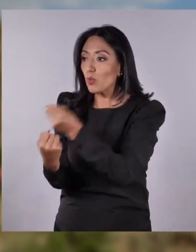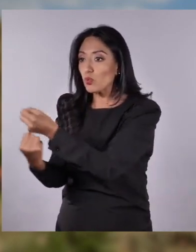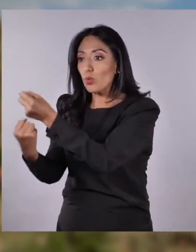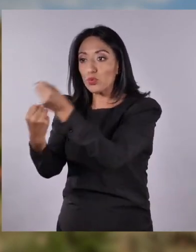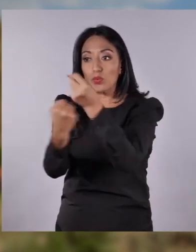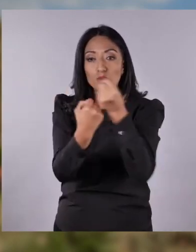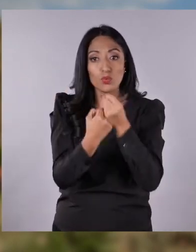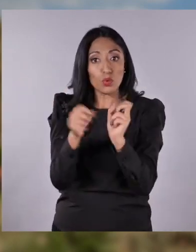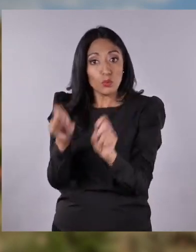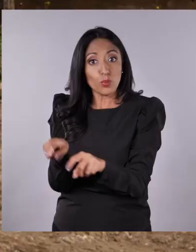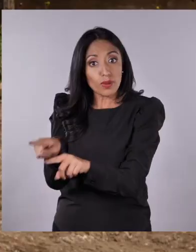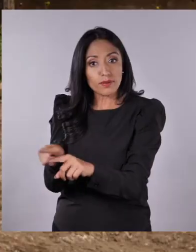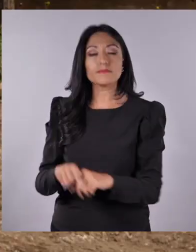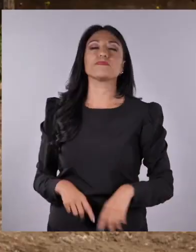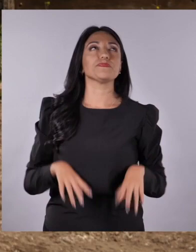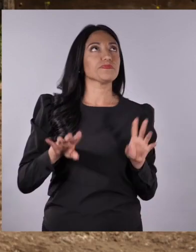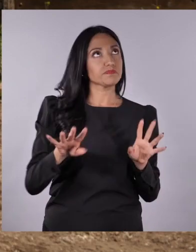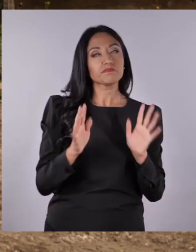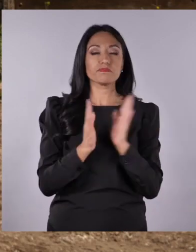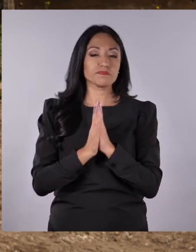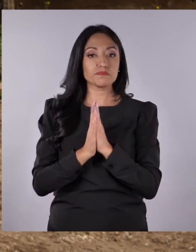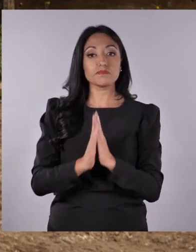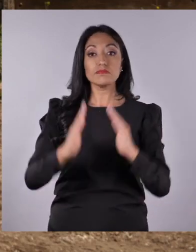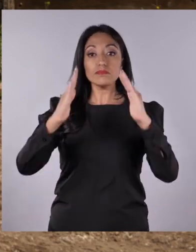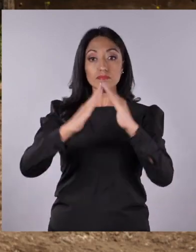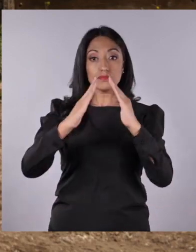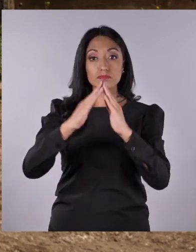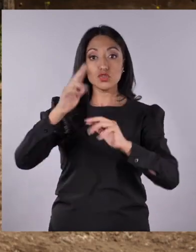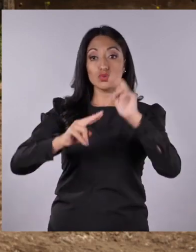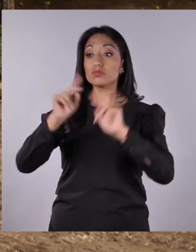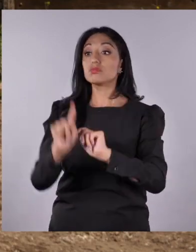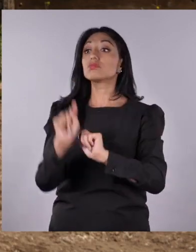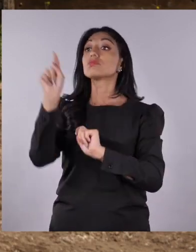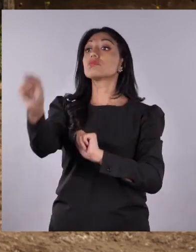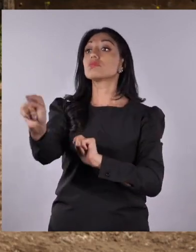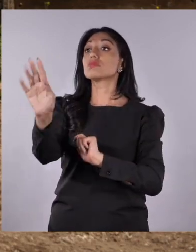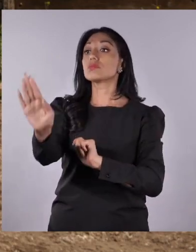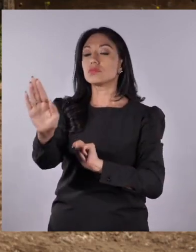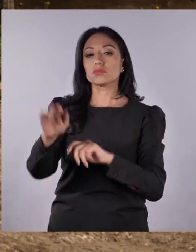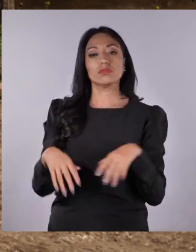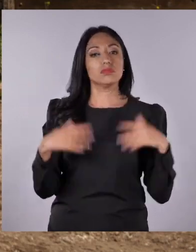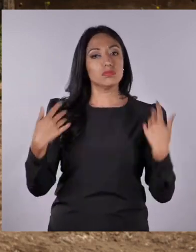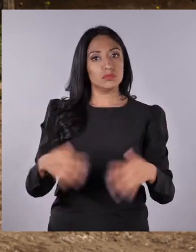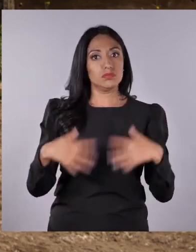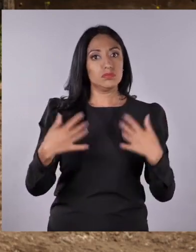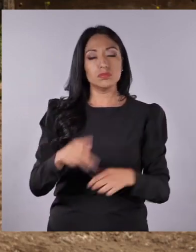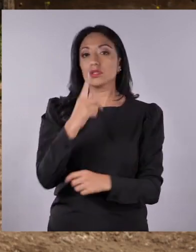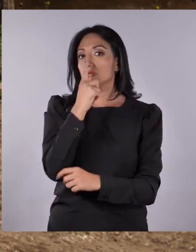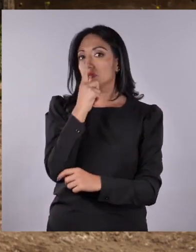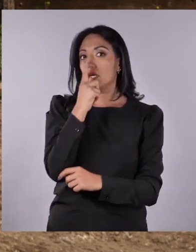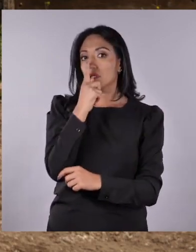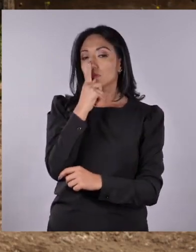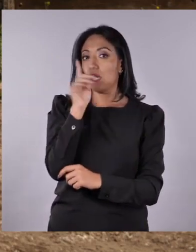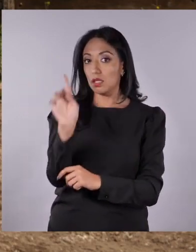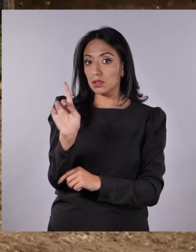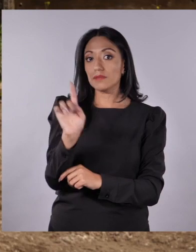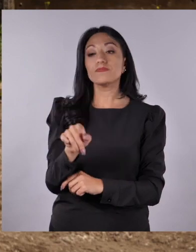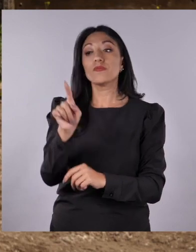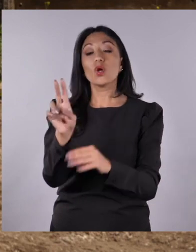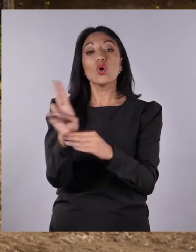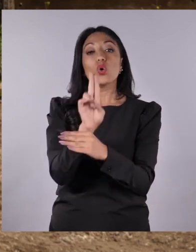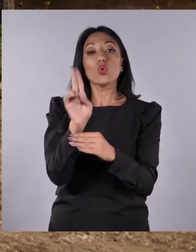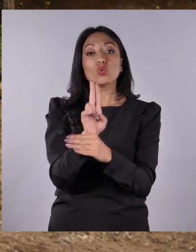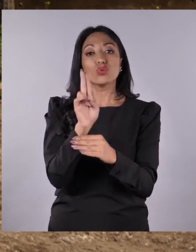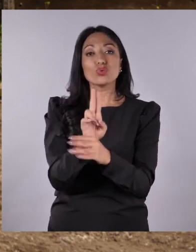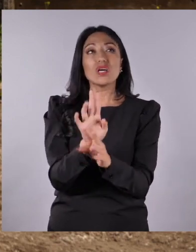apoyarse mutuamente. Vamos a construir la casa por allá. Y va a ser súper interesante porque la vamos a